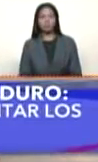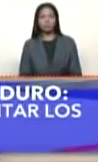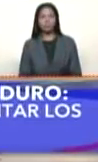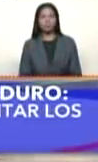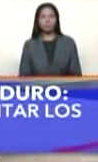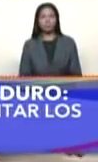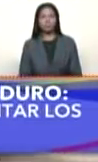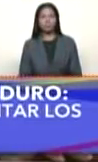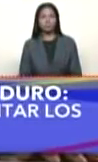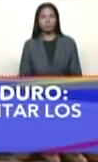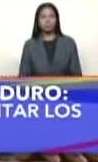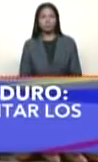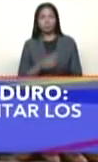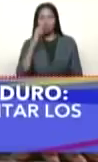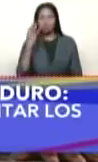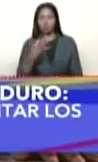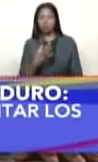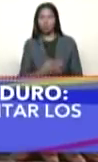Correcto.